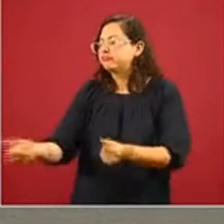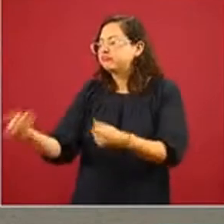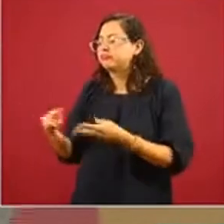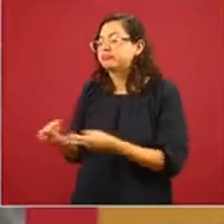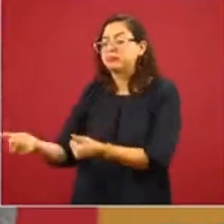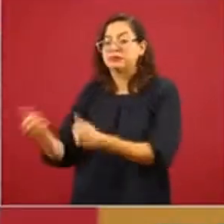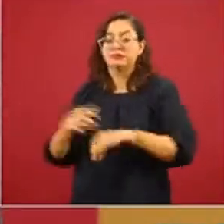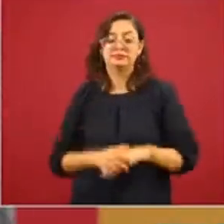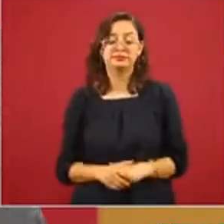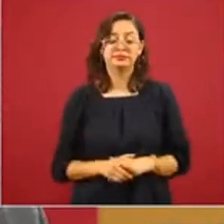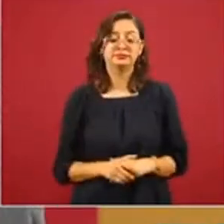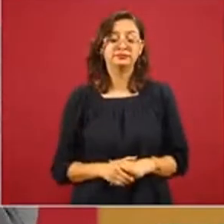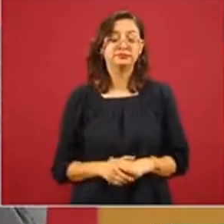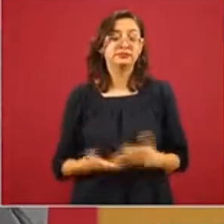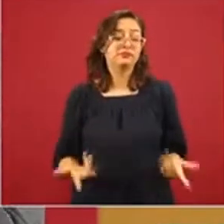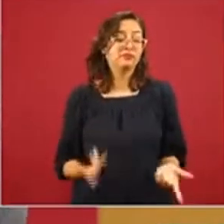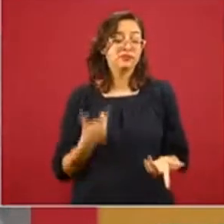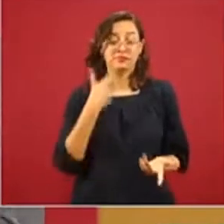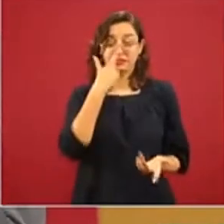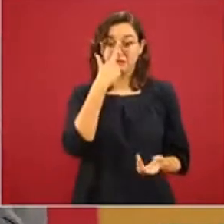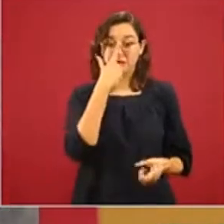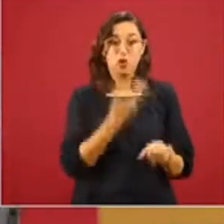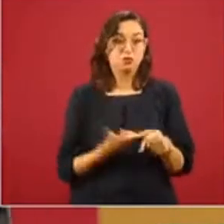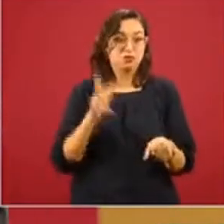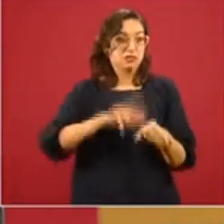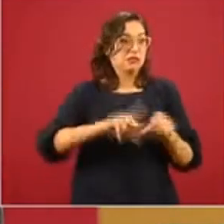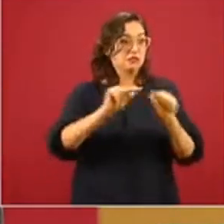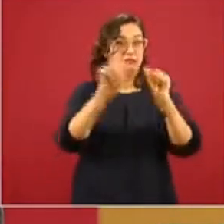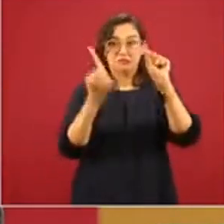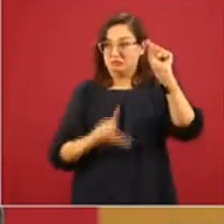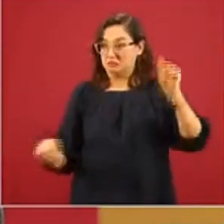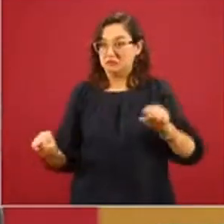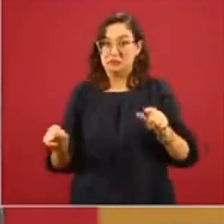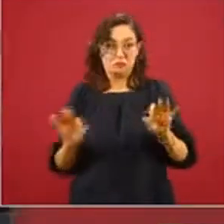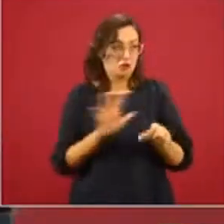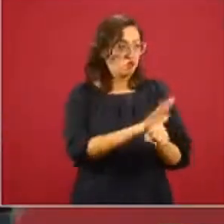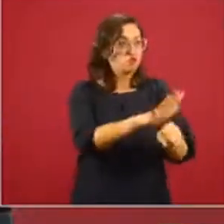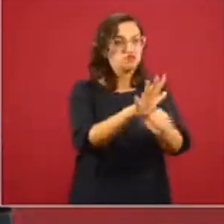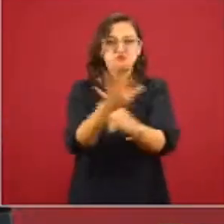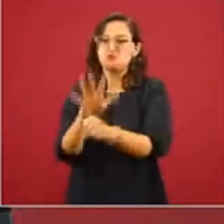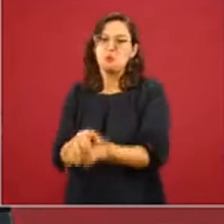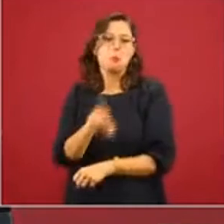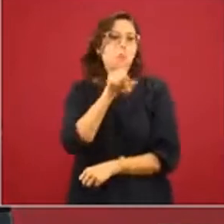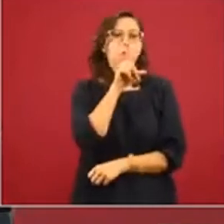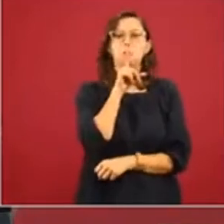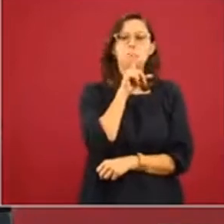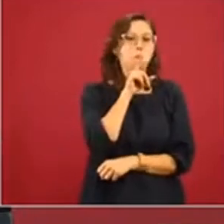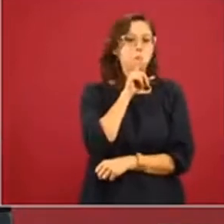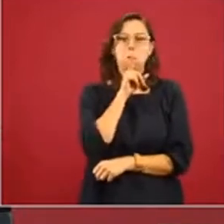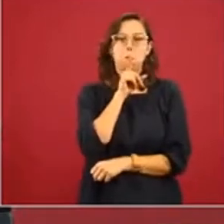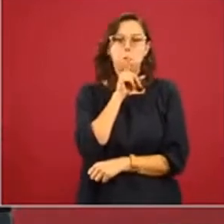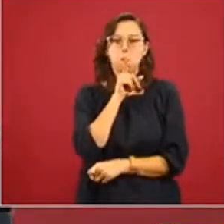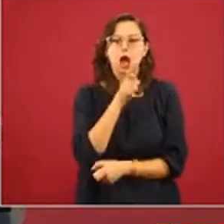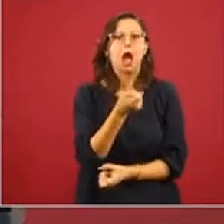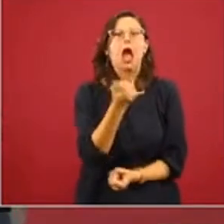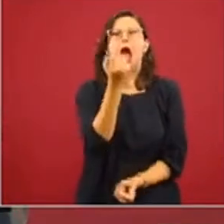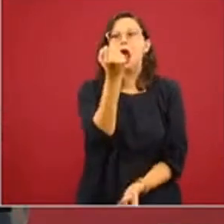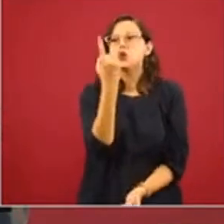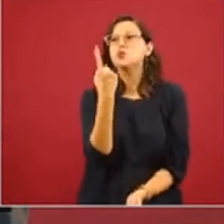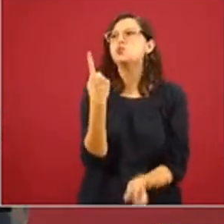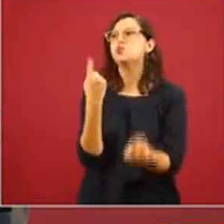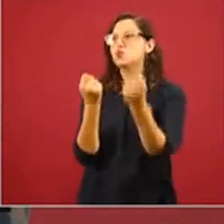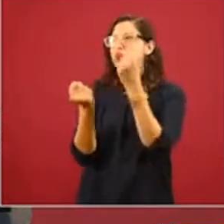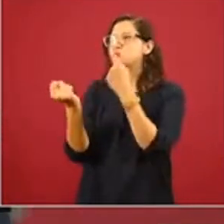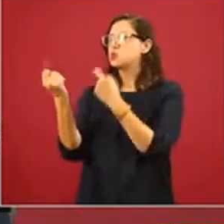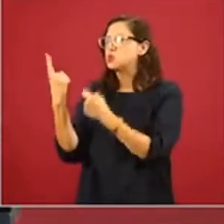que no se distribuyó en el territorio en las zonas de mayor necesidad, sino se concentró de una manera caótica, mal